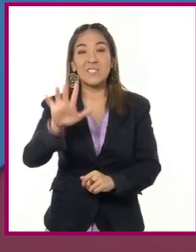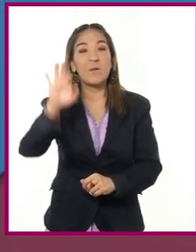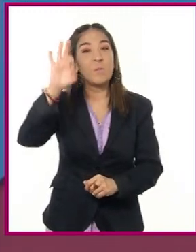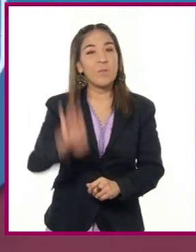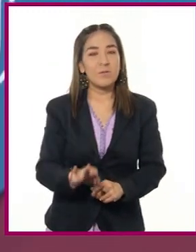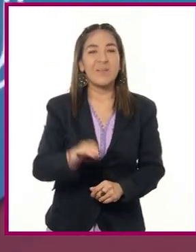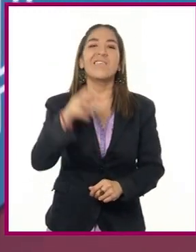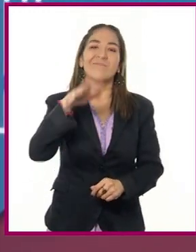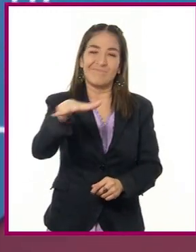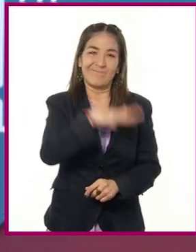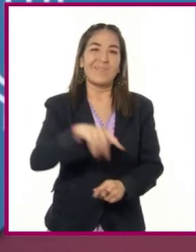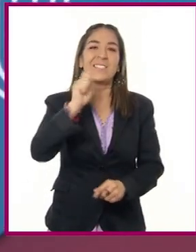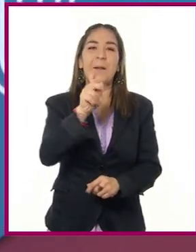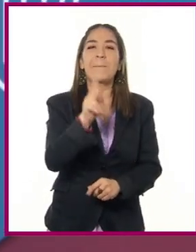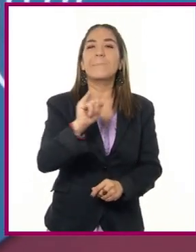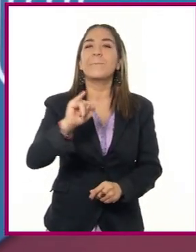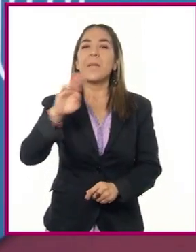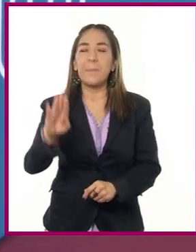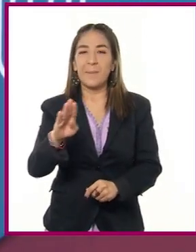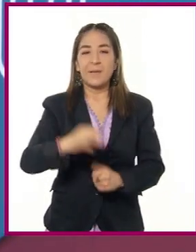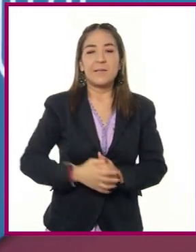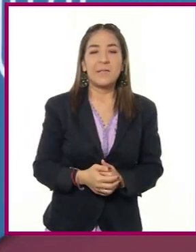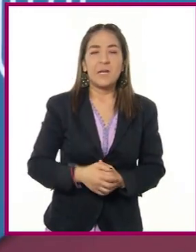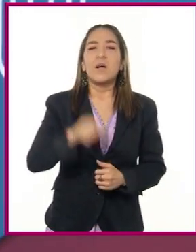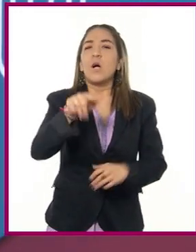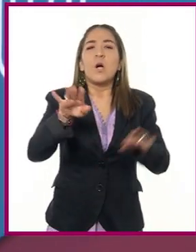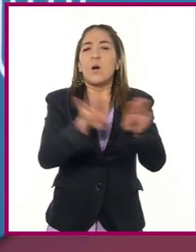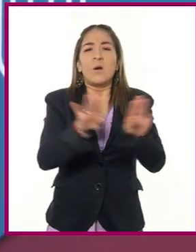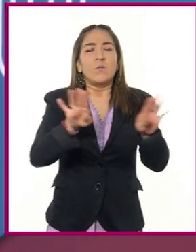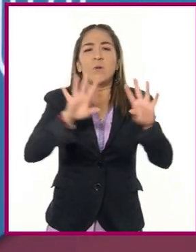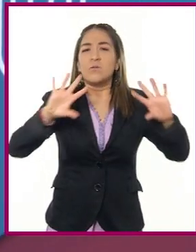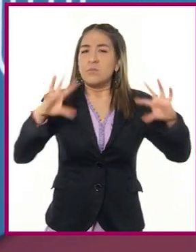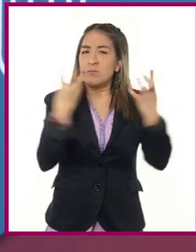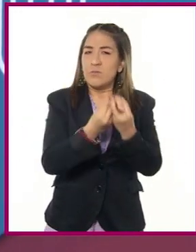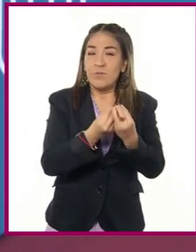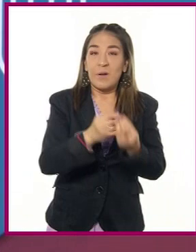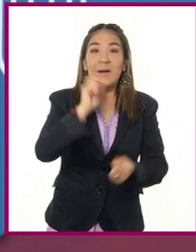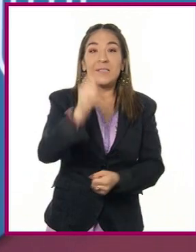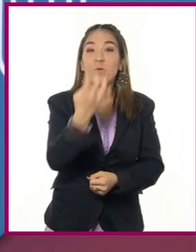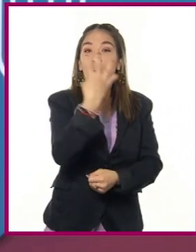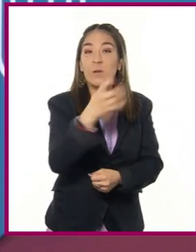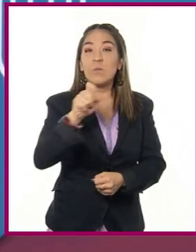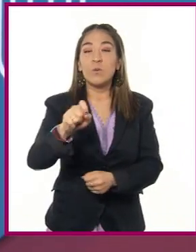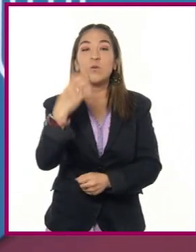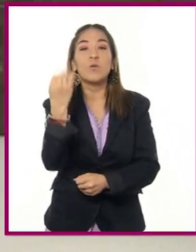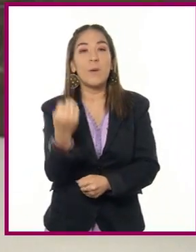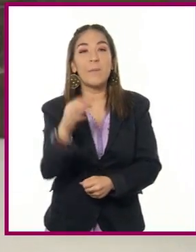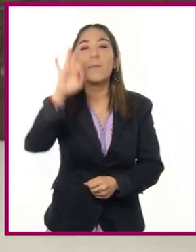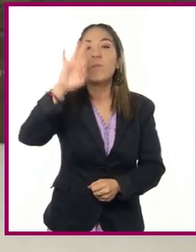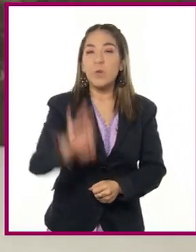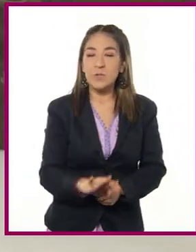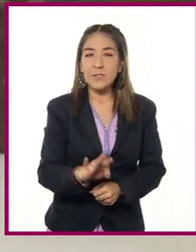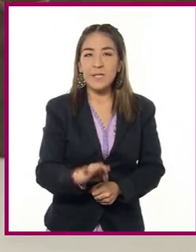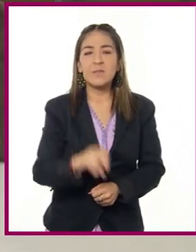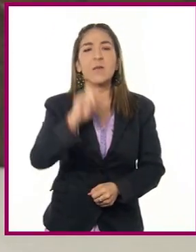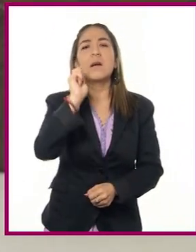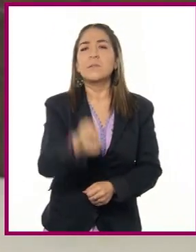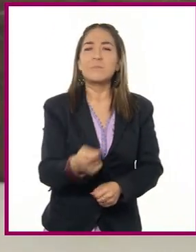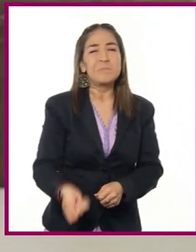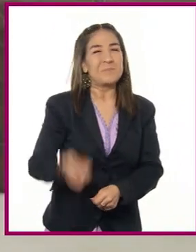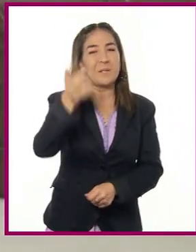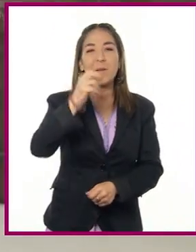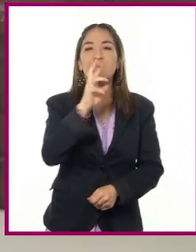del Producto Interno. La reducción total de ese año fue del 4.9%. Uno de los